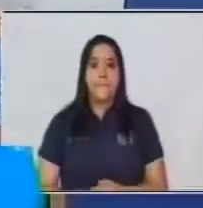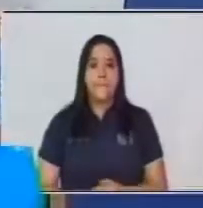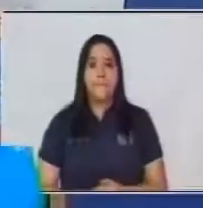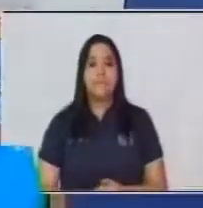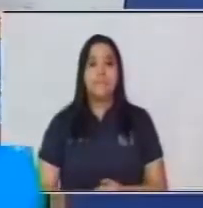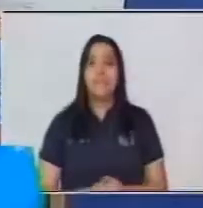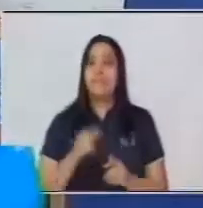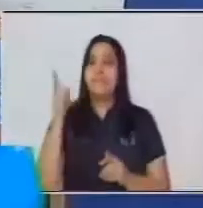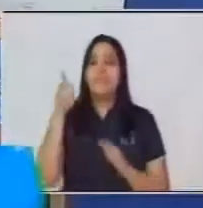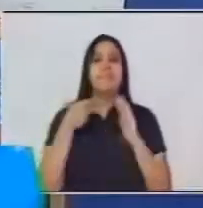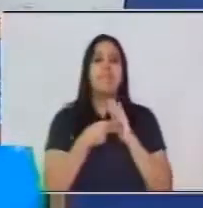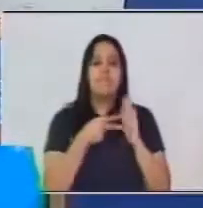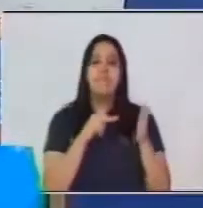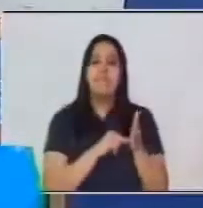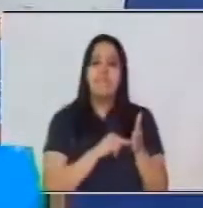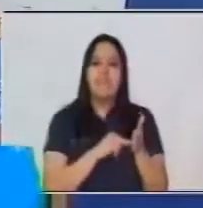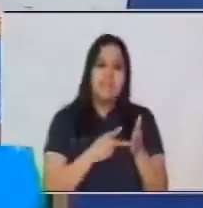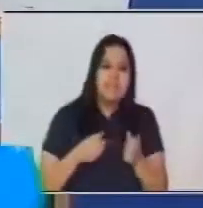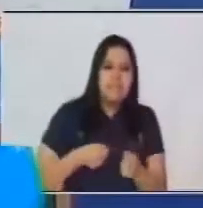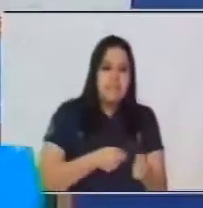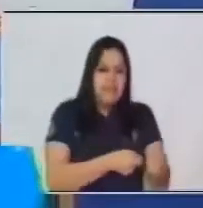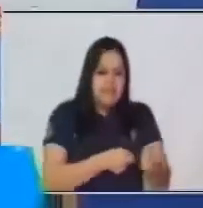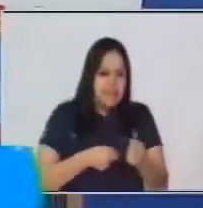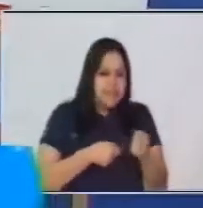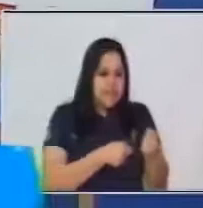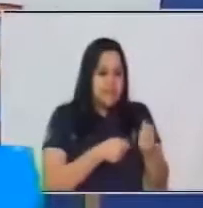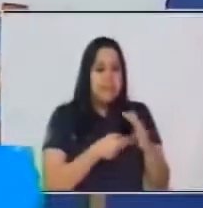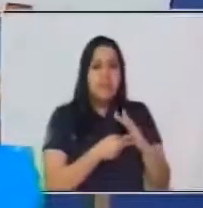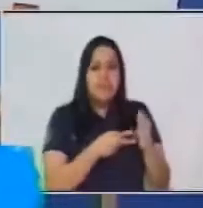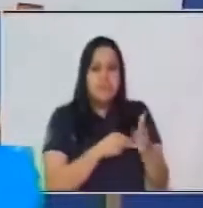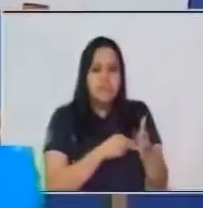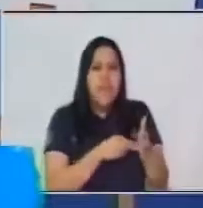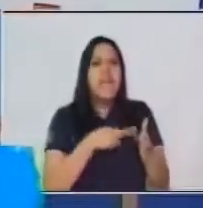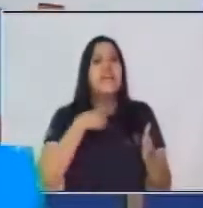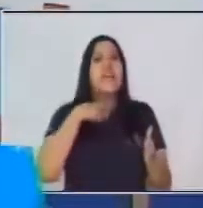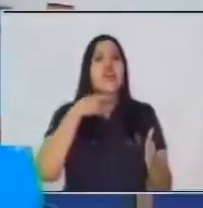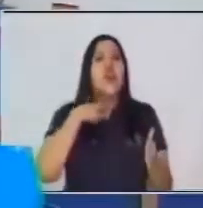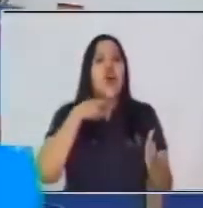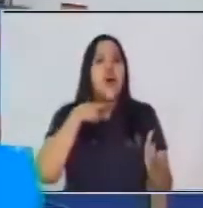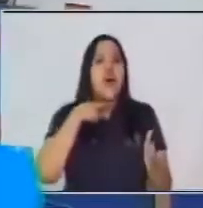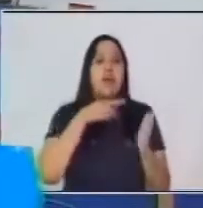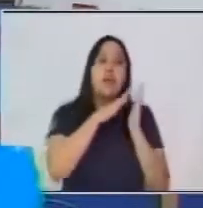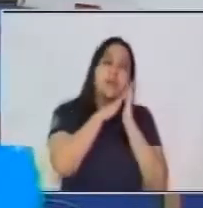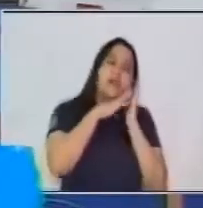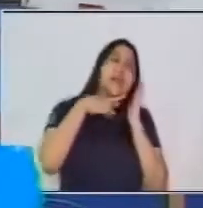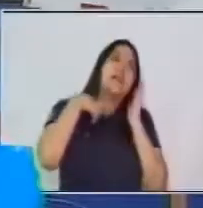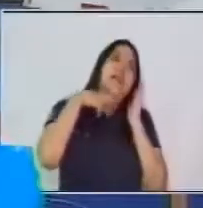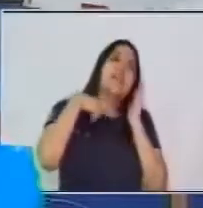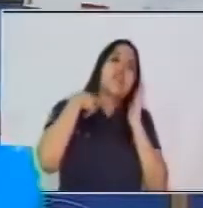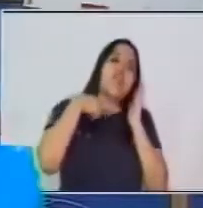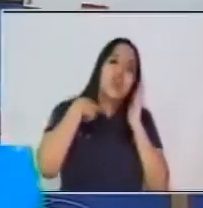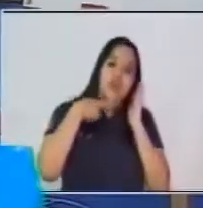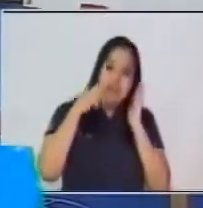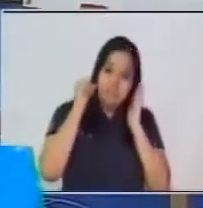Eso significa. Ahora también tenemos signos cinéticos. ¿A qué se refiere con esto de signos